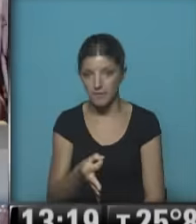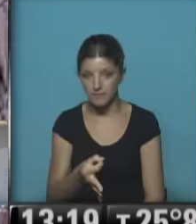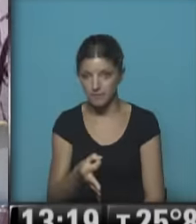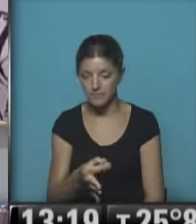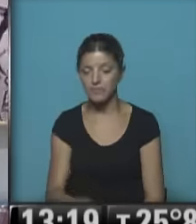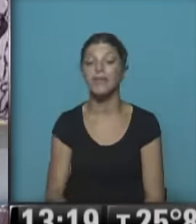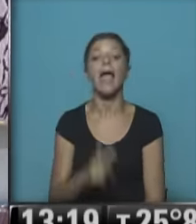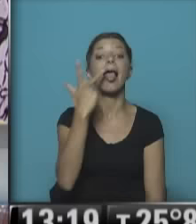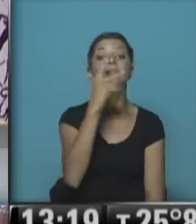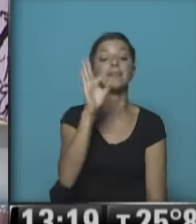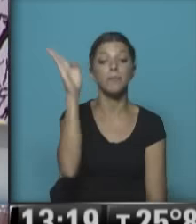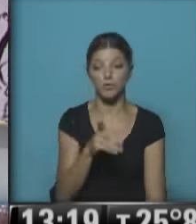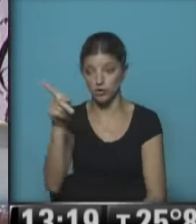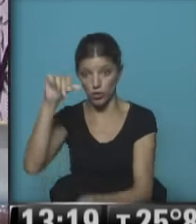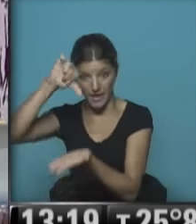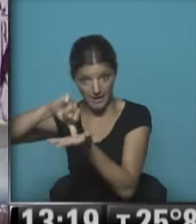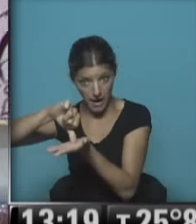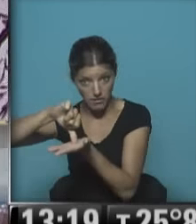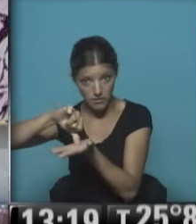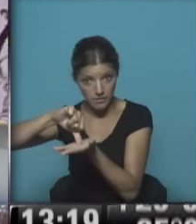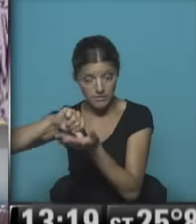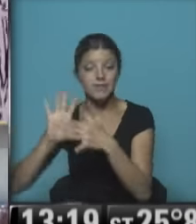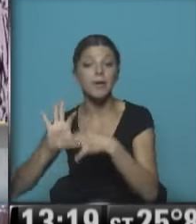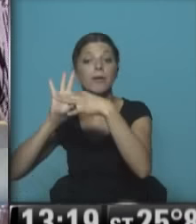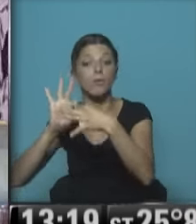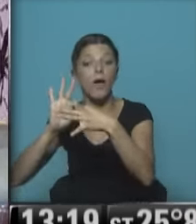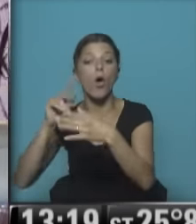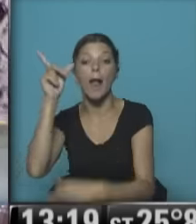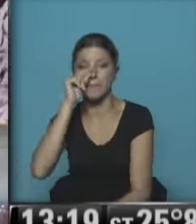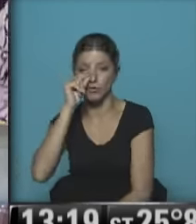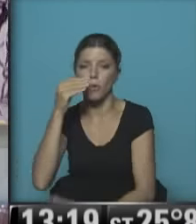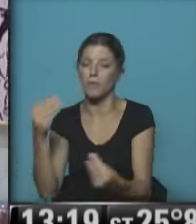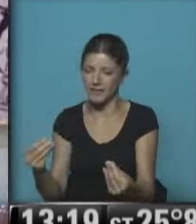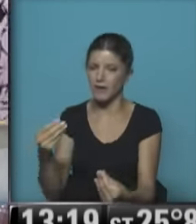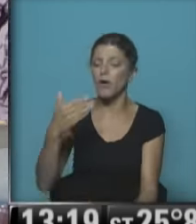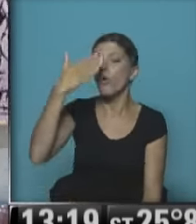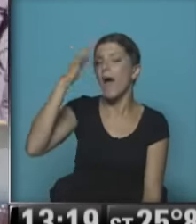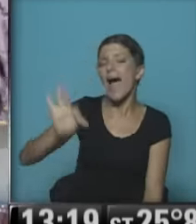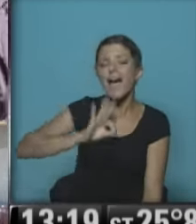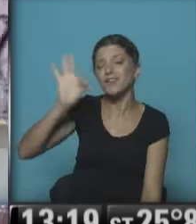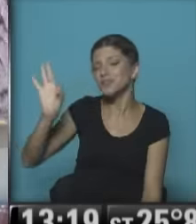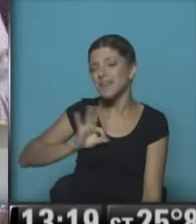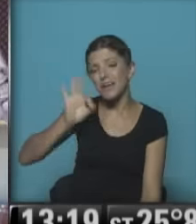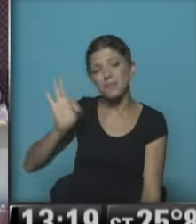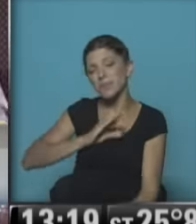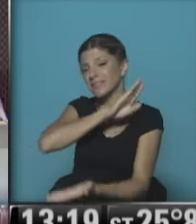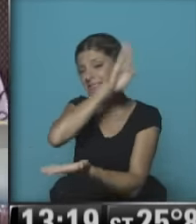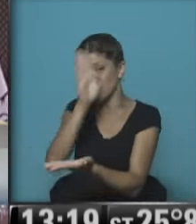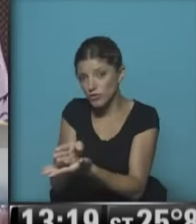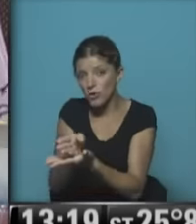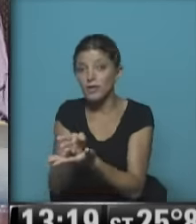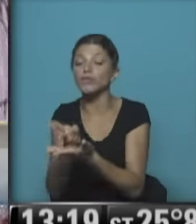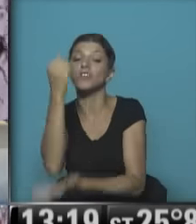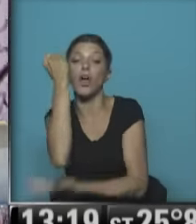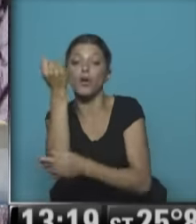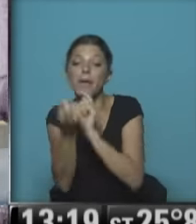del presupuesto iraní depende del petróleo, justamente porque fue sancionado durante tanto tiempo y aislado durante tanto tiempo que diversificó su